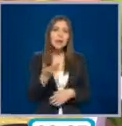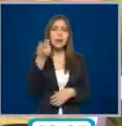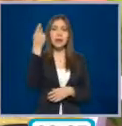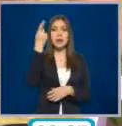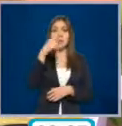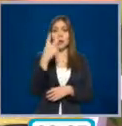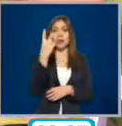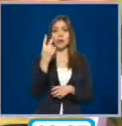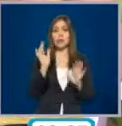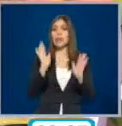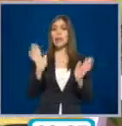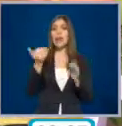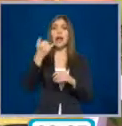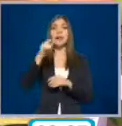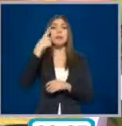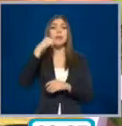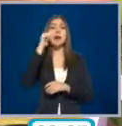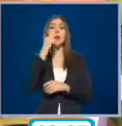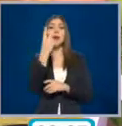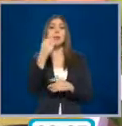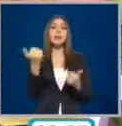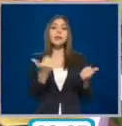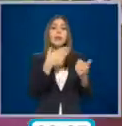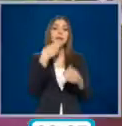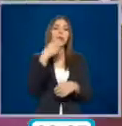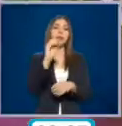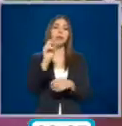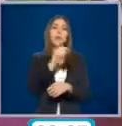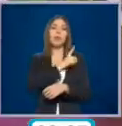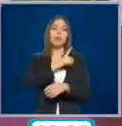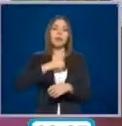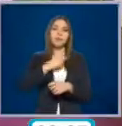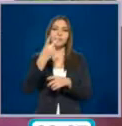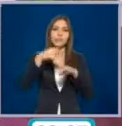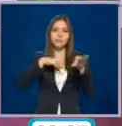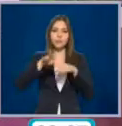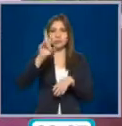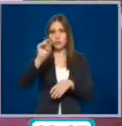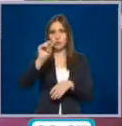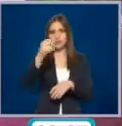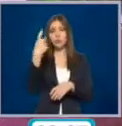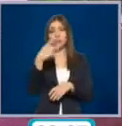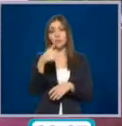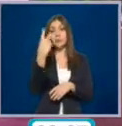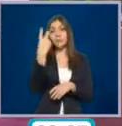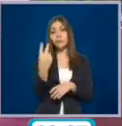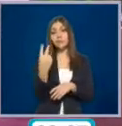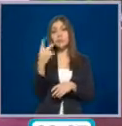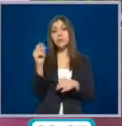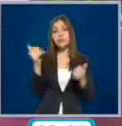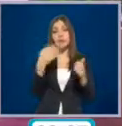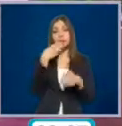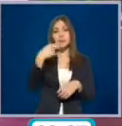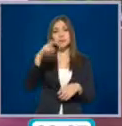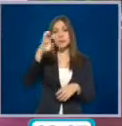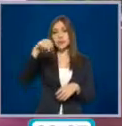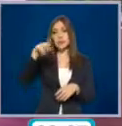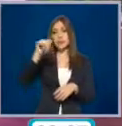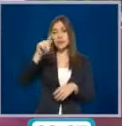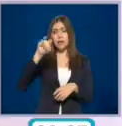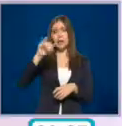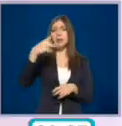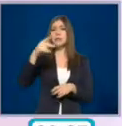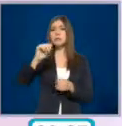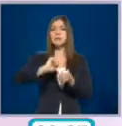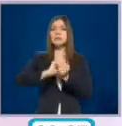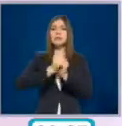que ya te ganaste y se queda para siempre? No, hay teorías que dicen que la empatía se desarrolla naturalmente y hay teorías que dicen